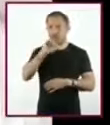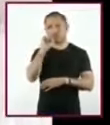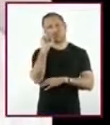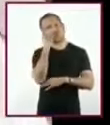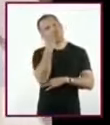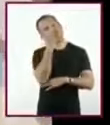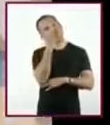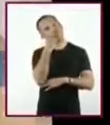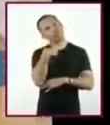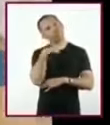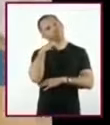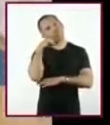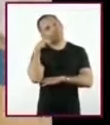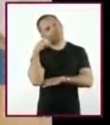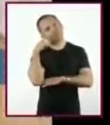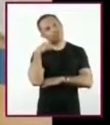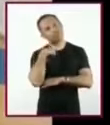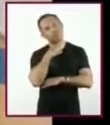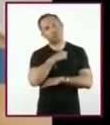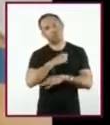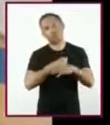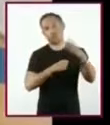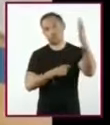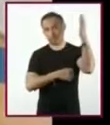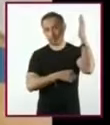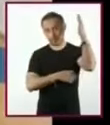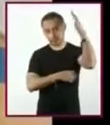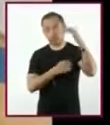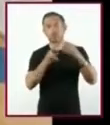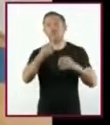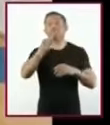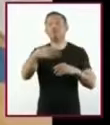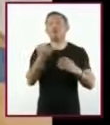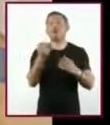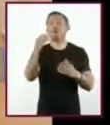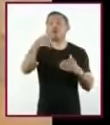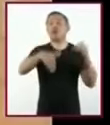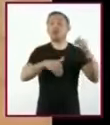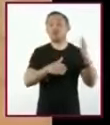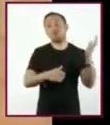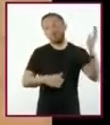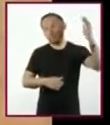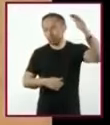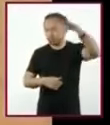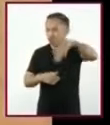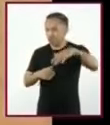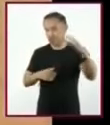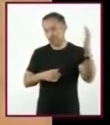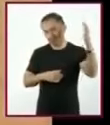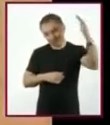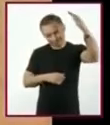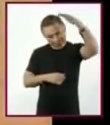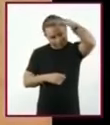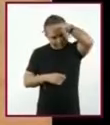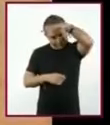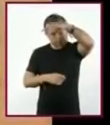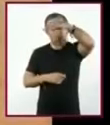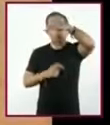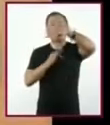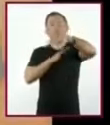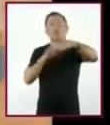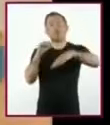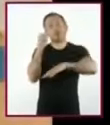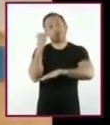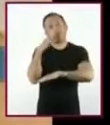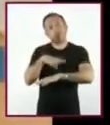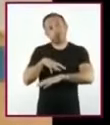postura girada lanzas la brazada de crawl, por decirlo así, y te mantienes en esa postura. Puedes